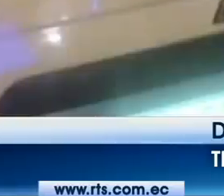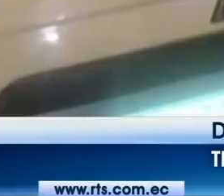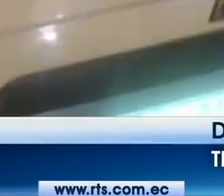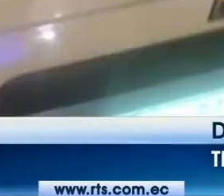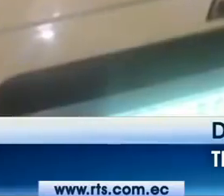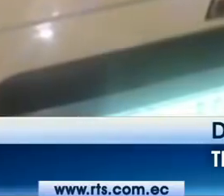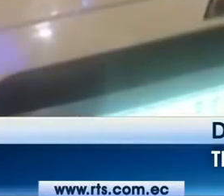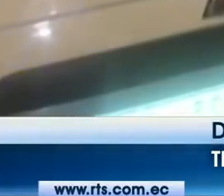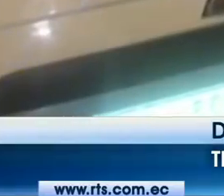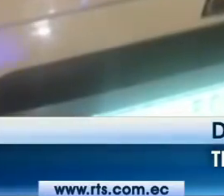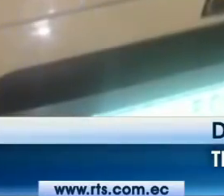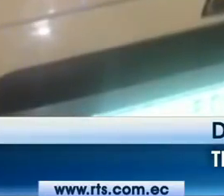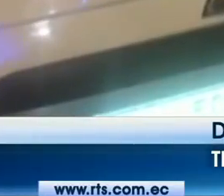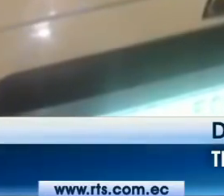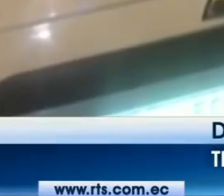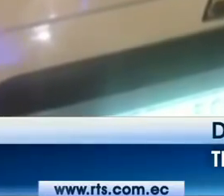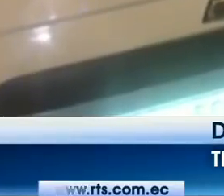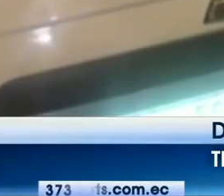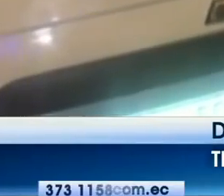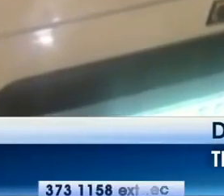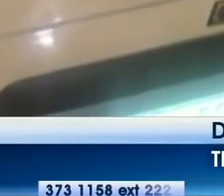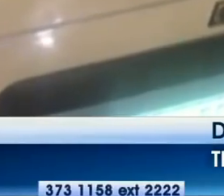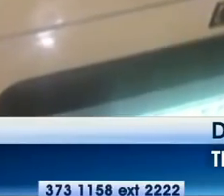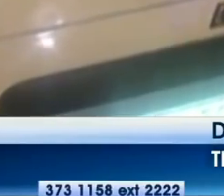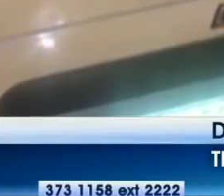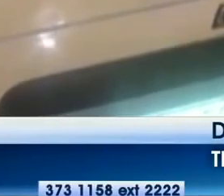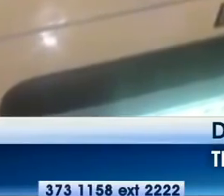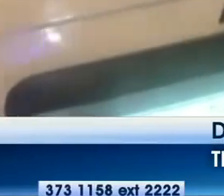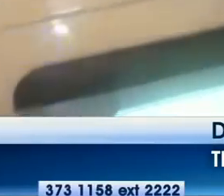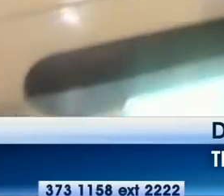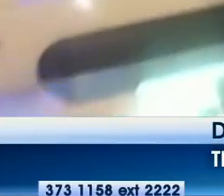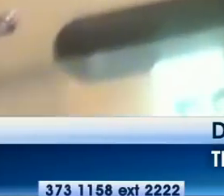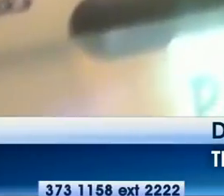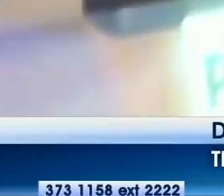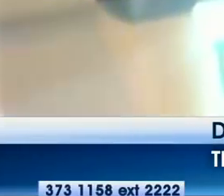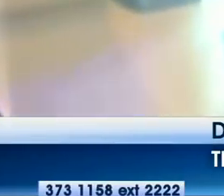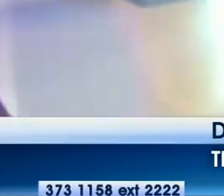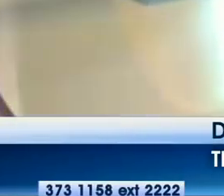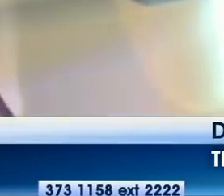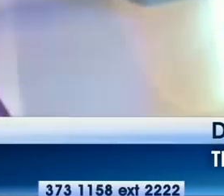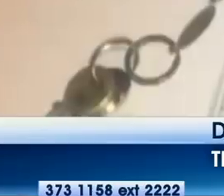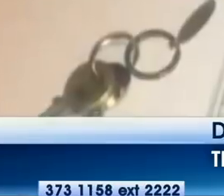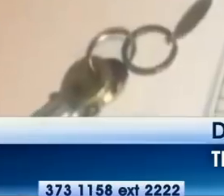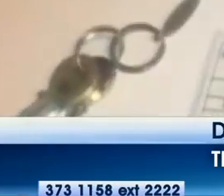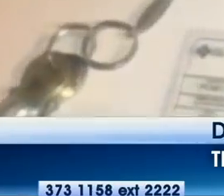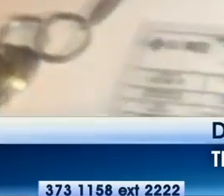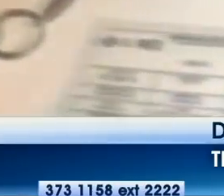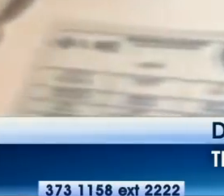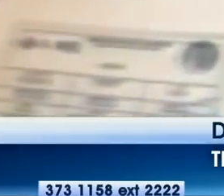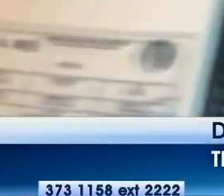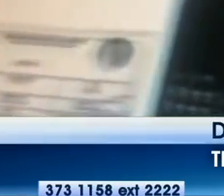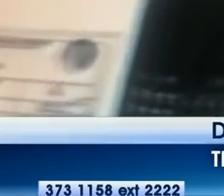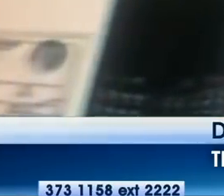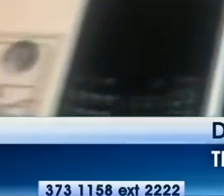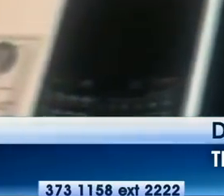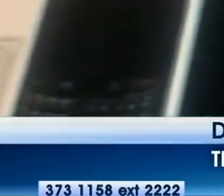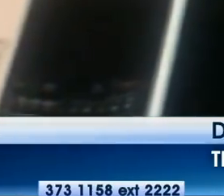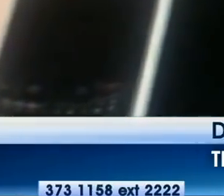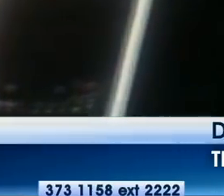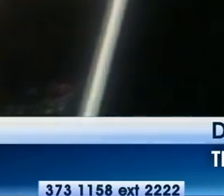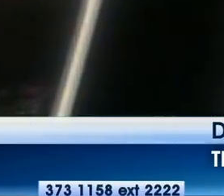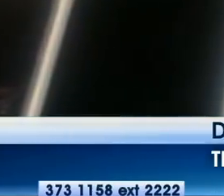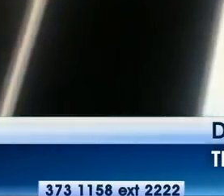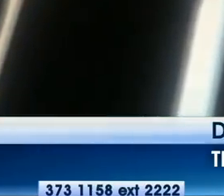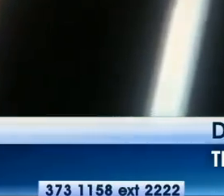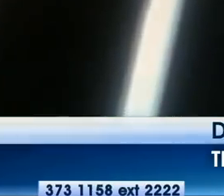marcha. Con las seguridades del caso, los ocupantes desembarcaron y todos al piso. En el registro aparecieron dos armas de fuego,